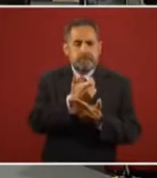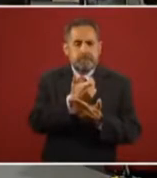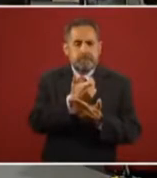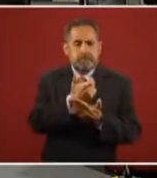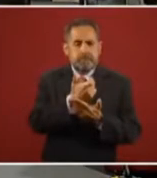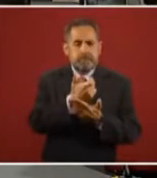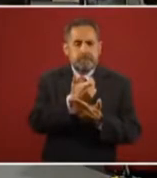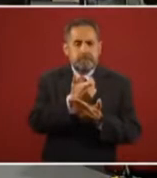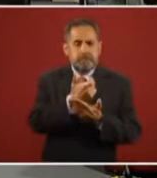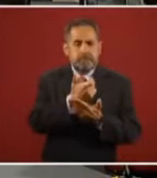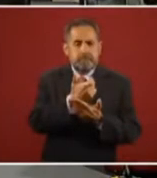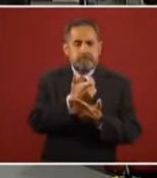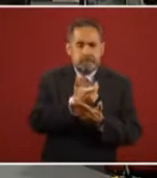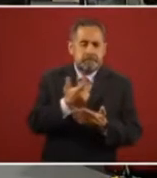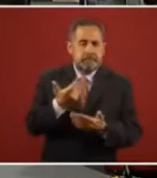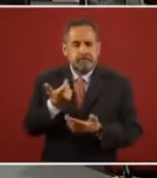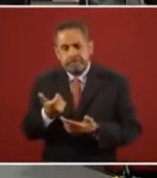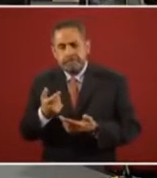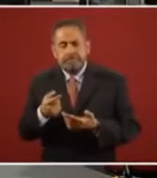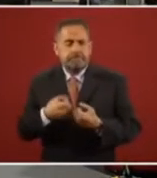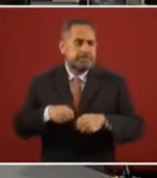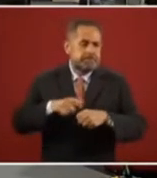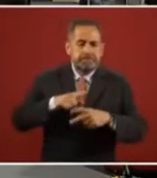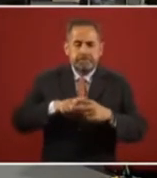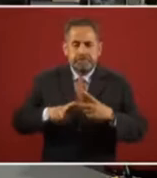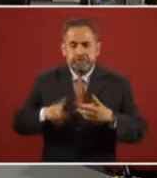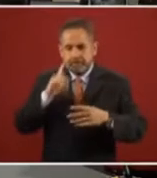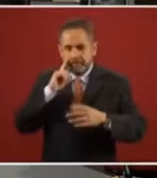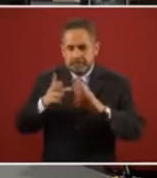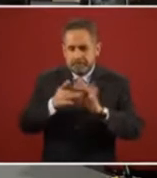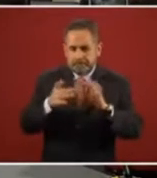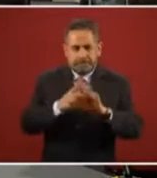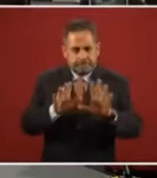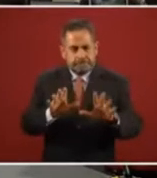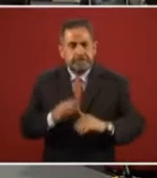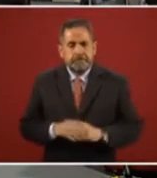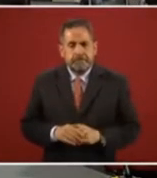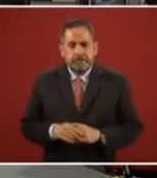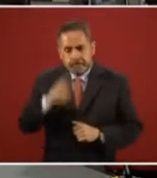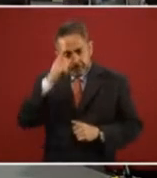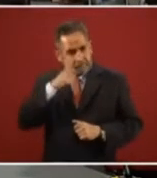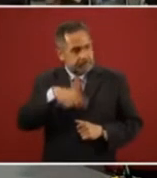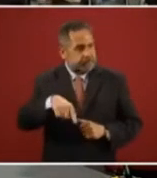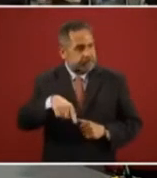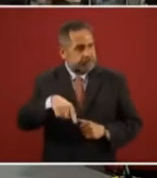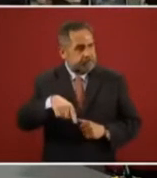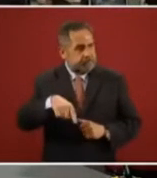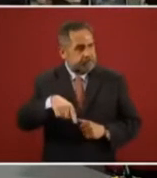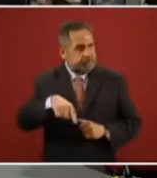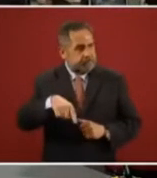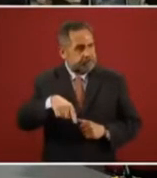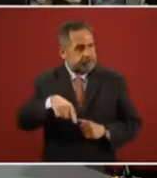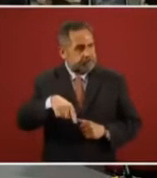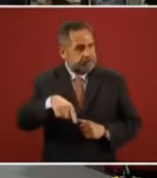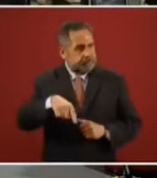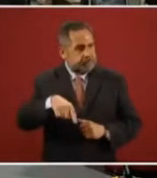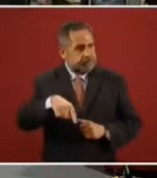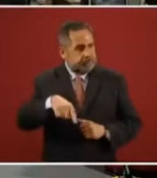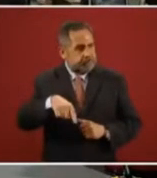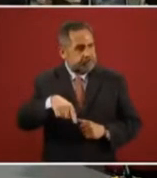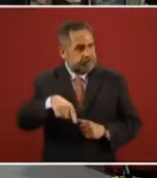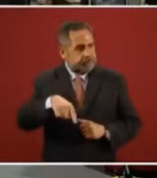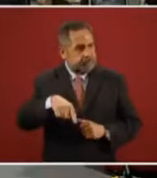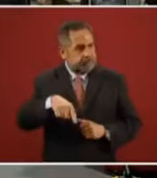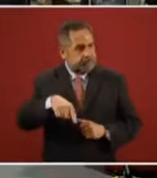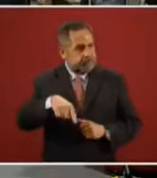economía y finanzas para los descamisados y obviamente los de abajo for the western